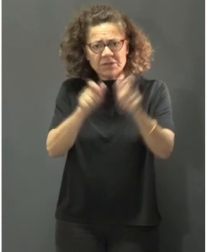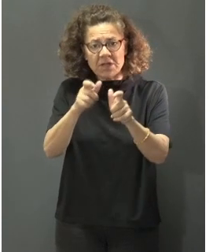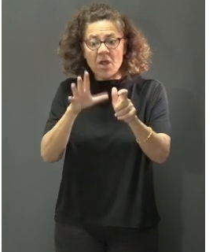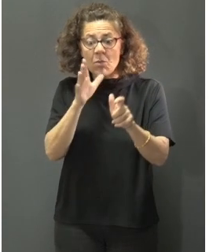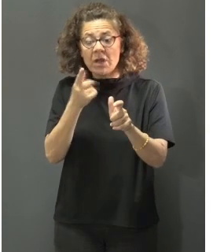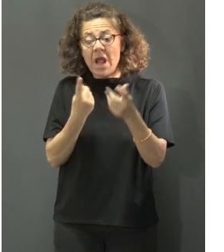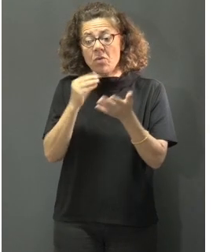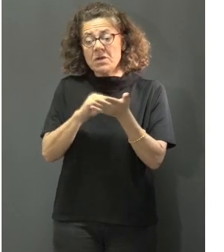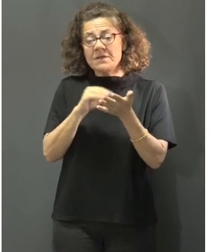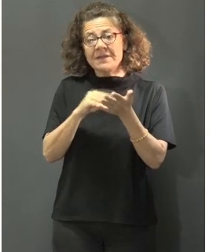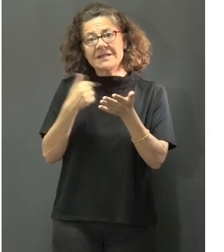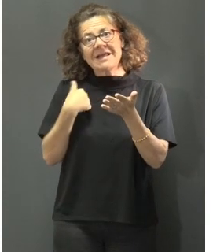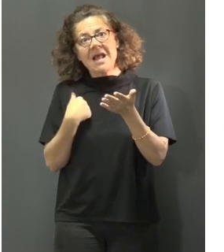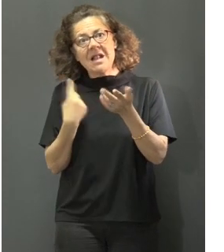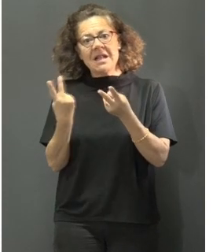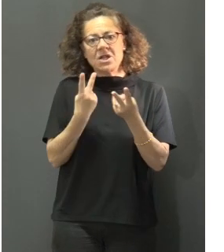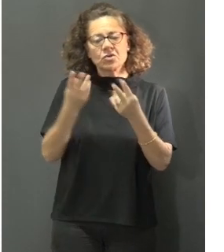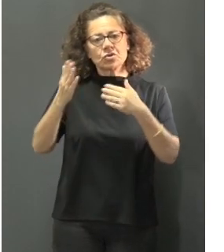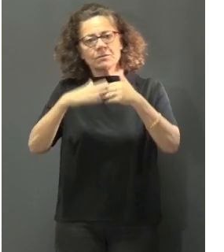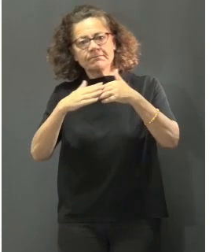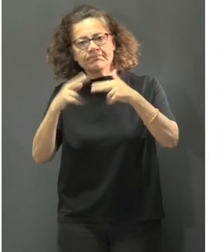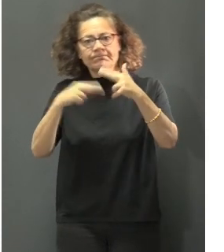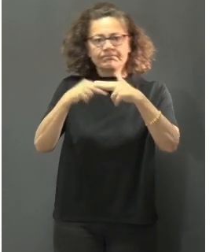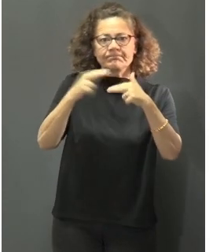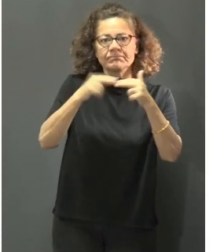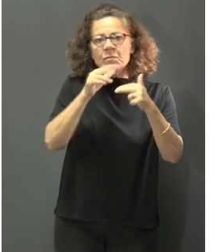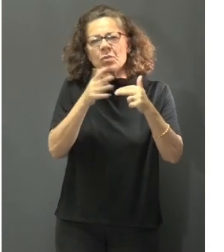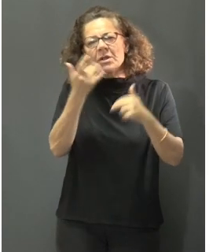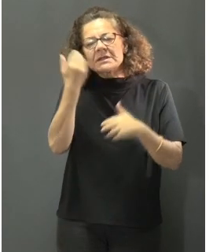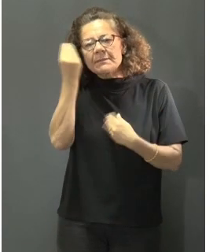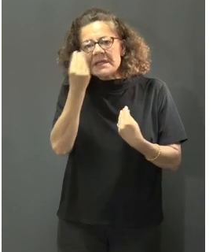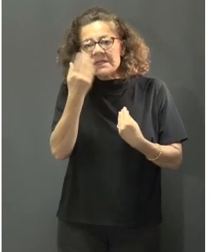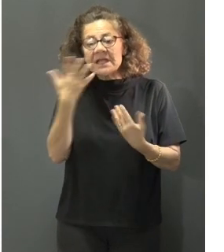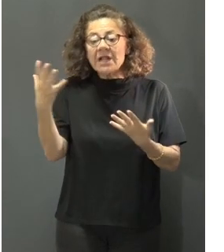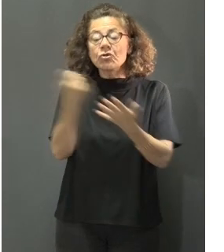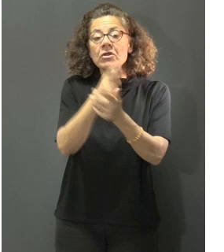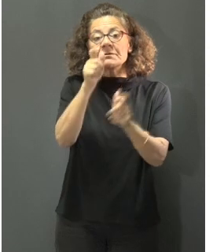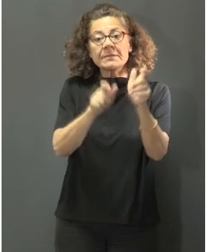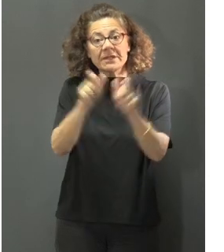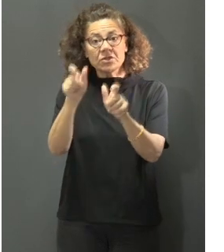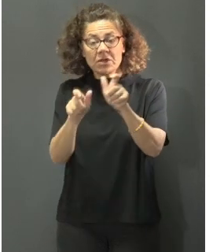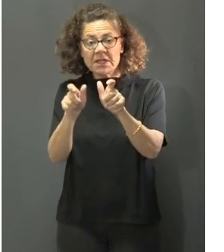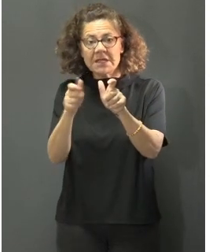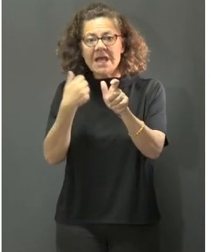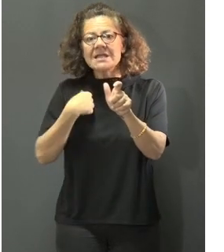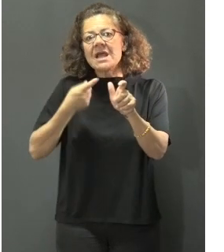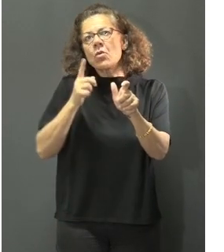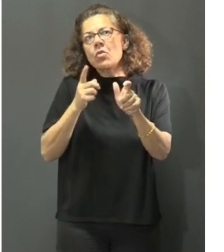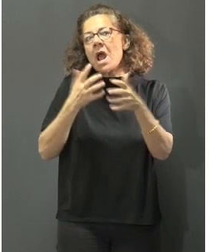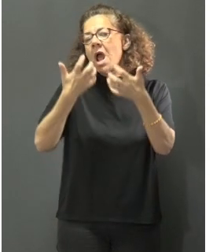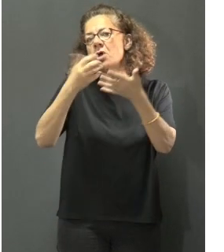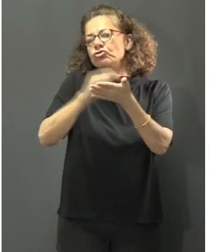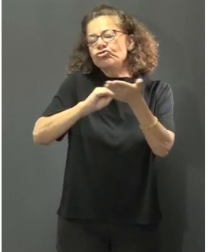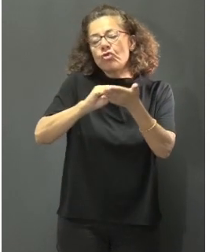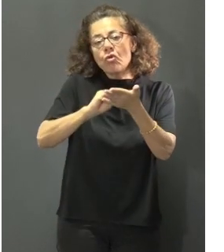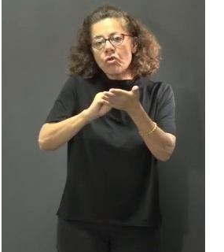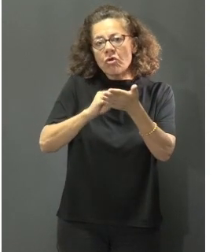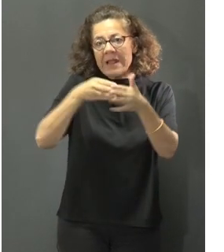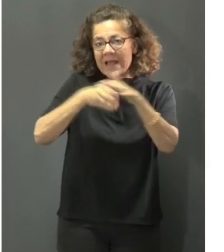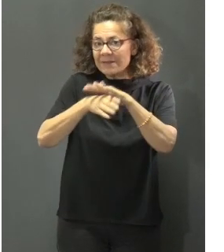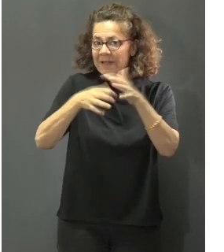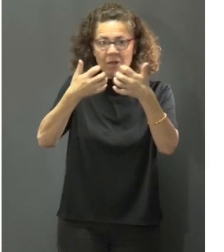soluciones ya casi se solapa, ¿no? Porque si lo haces pensando en todas las personas, ya no es una solución de accesibilidad